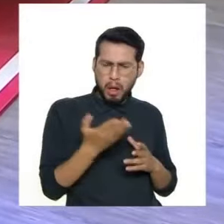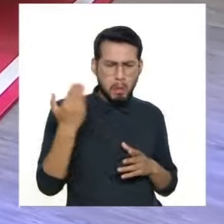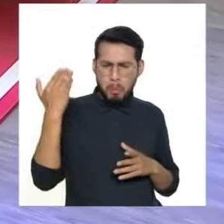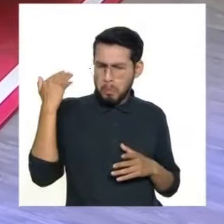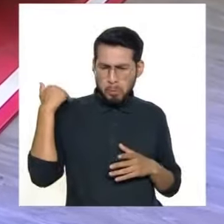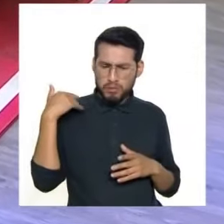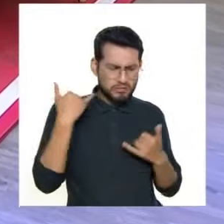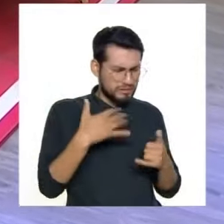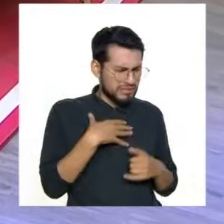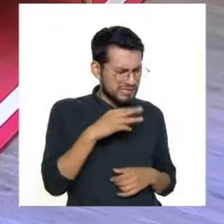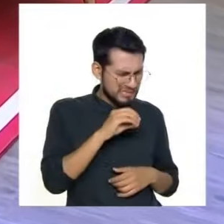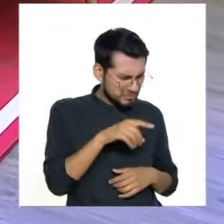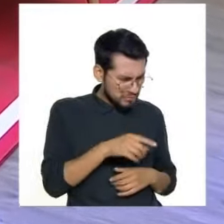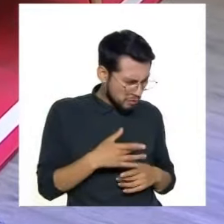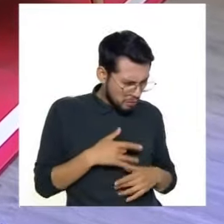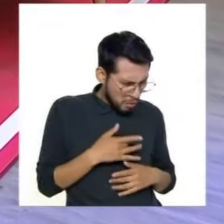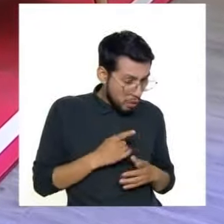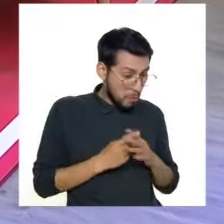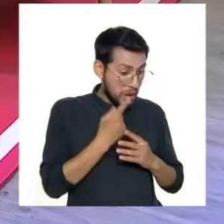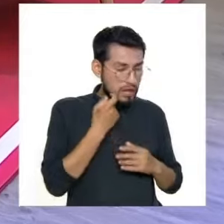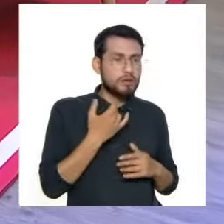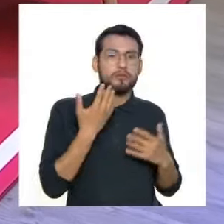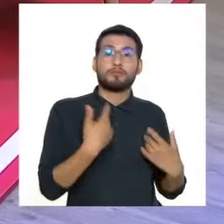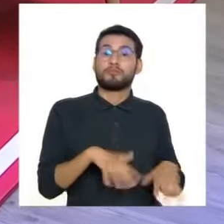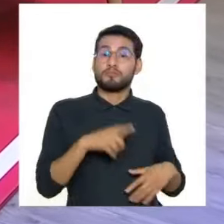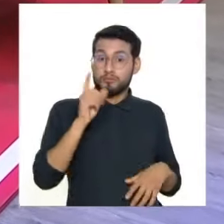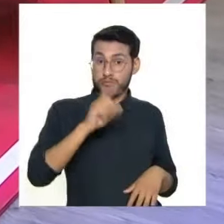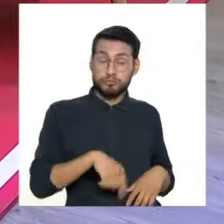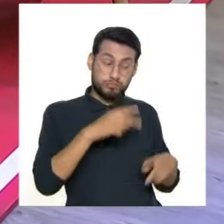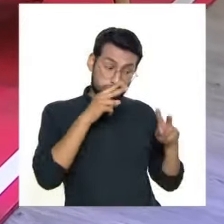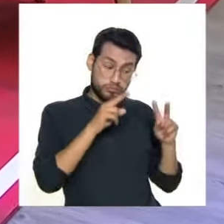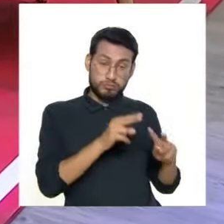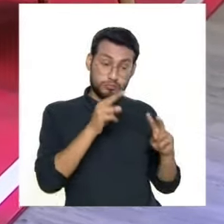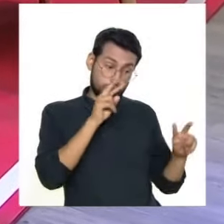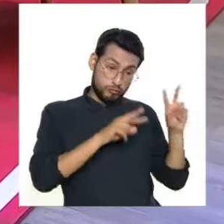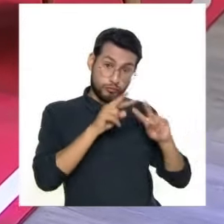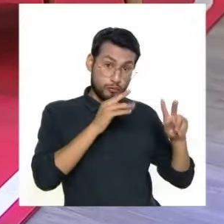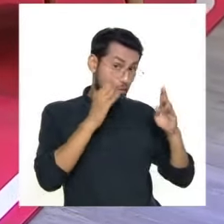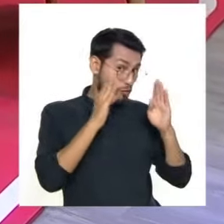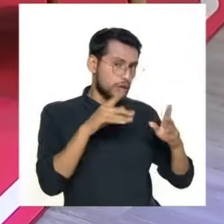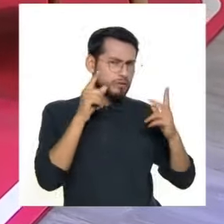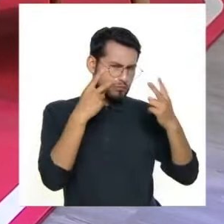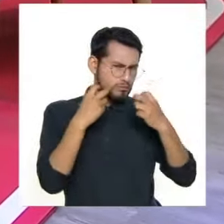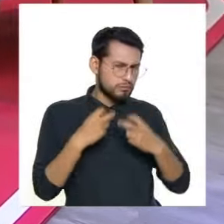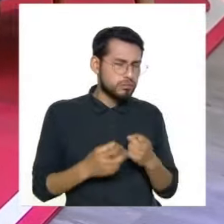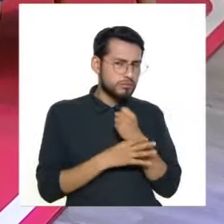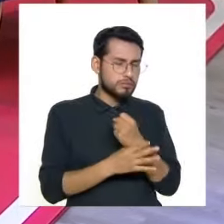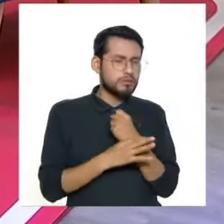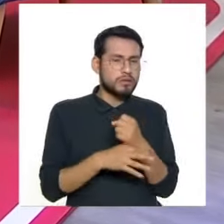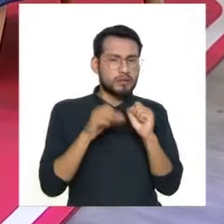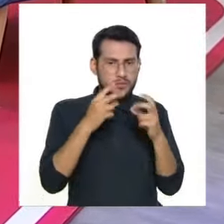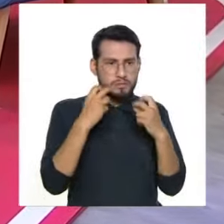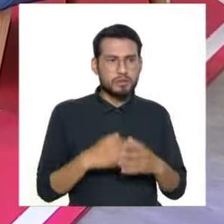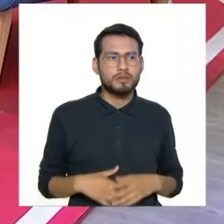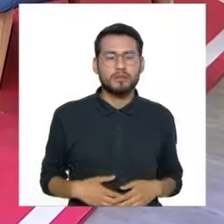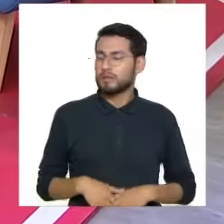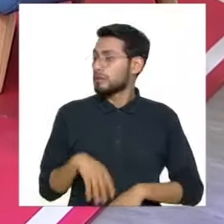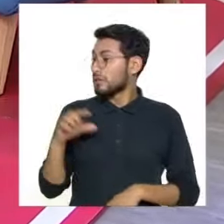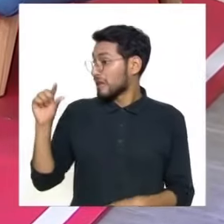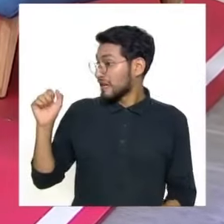tus 60s Yo pienso que es un síntoma al cual Tienes que darle atención e ir para que te chequee un médico y te haga un examen